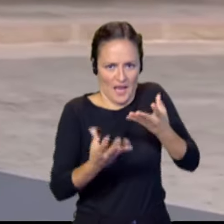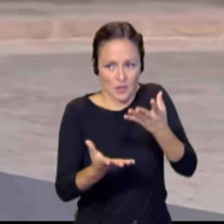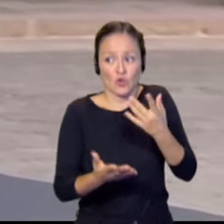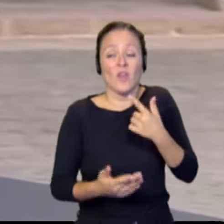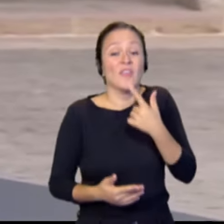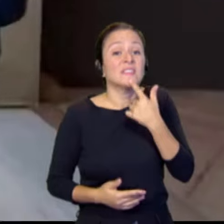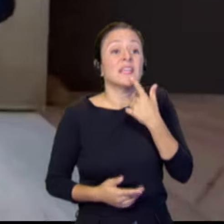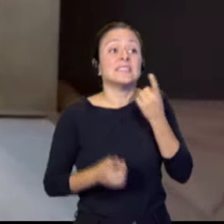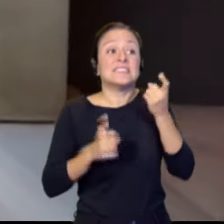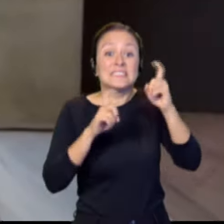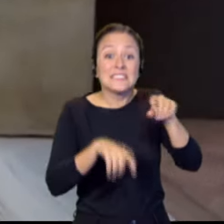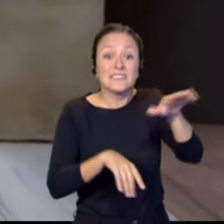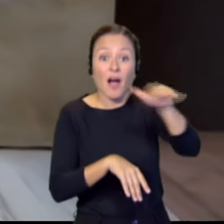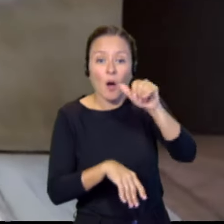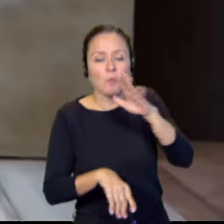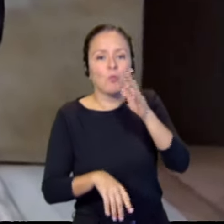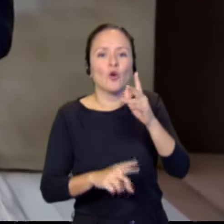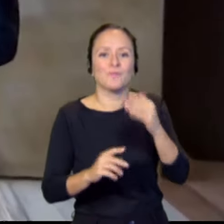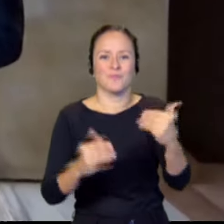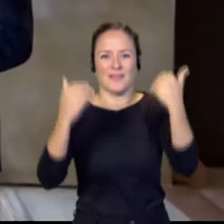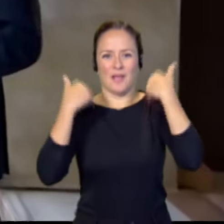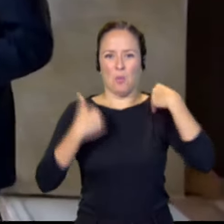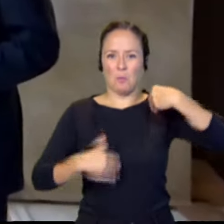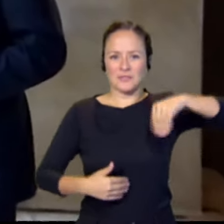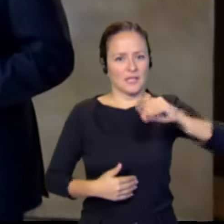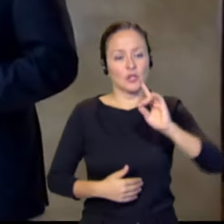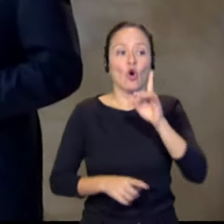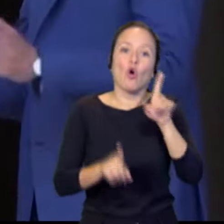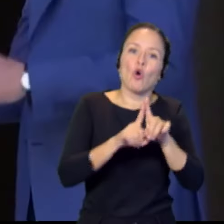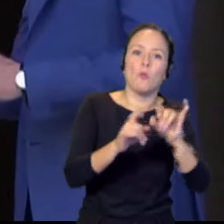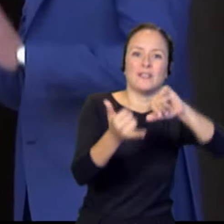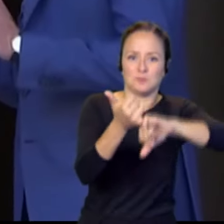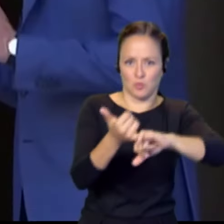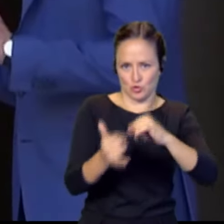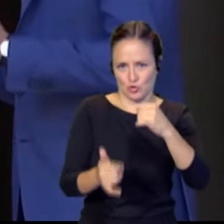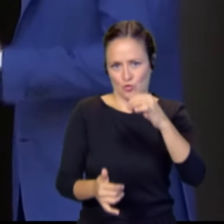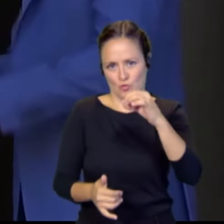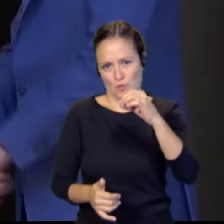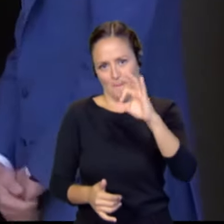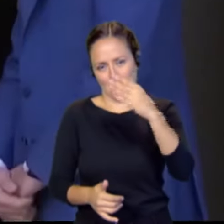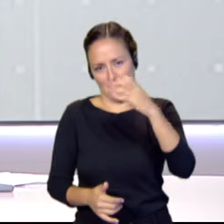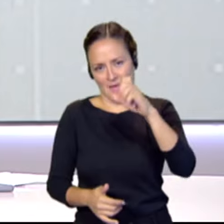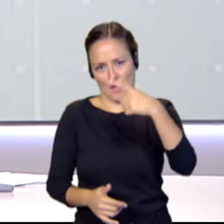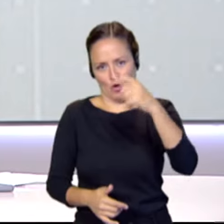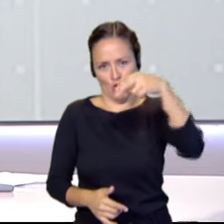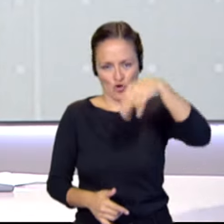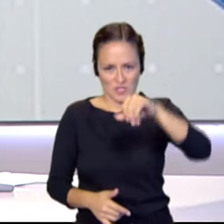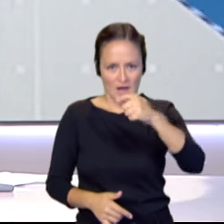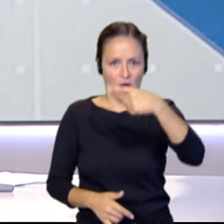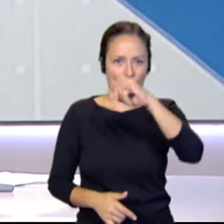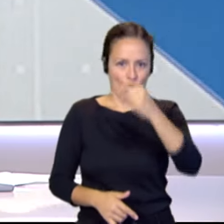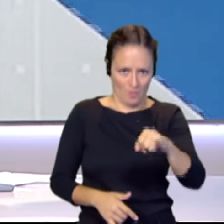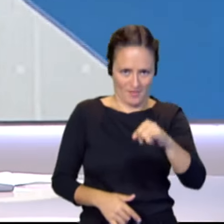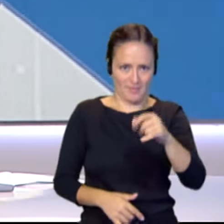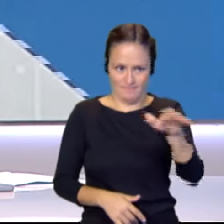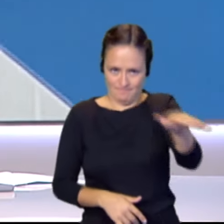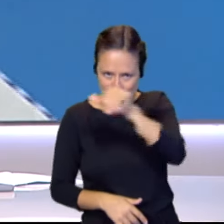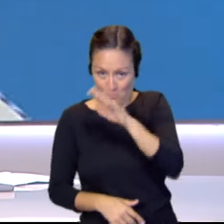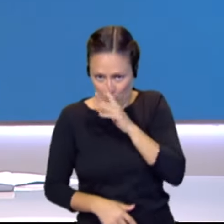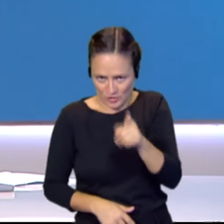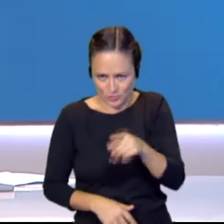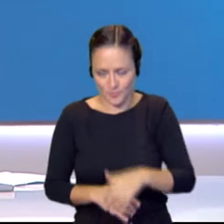su razón de su cargo sino como esposo de la investigada Bueno pues en este punto vamos